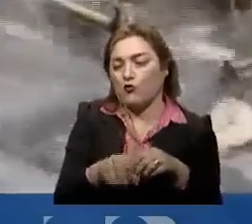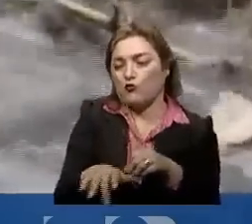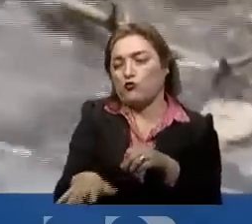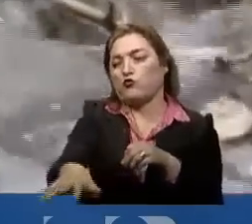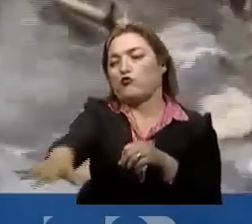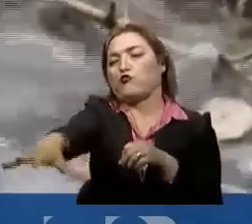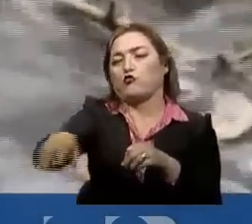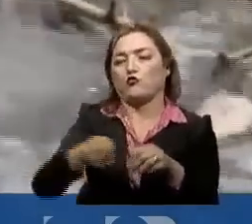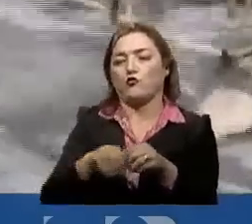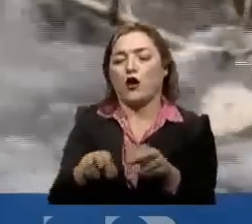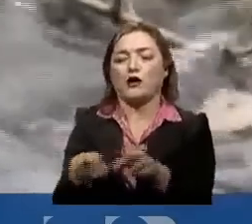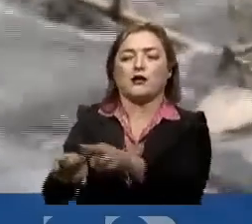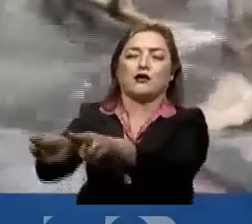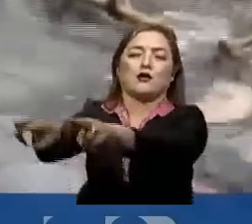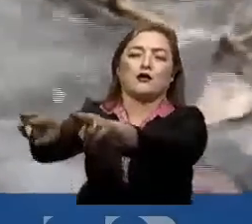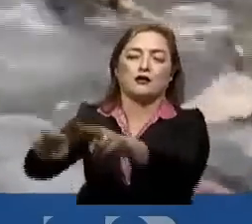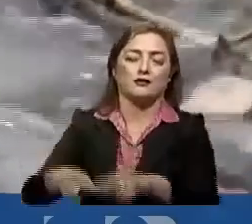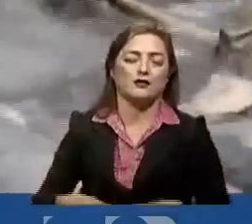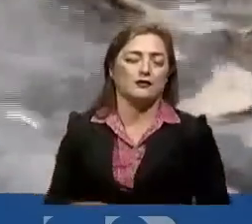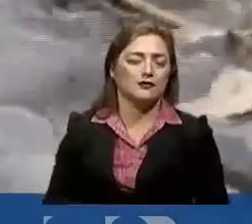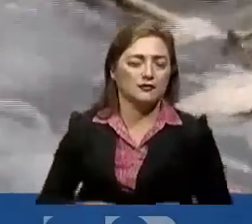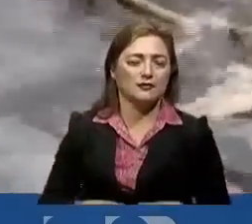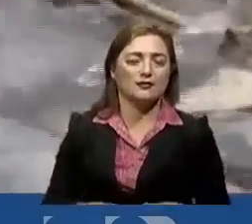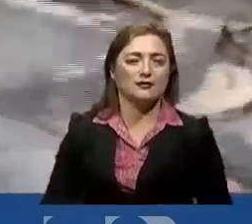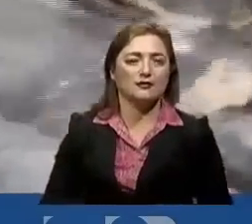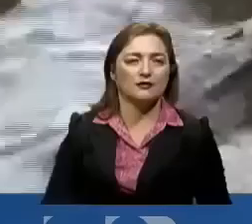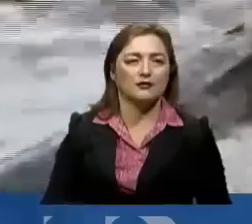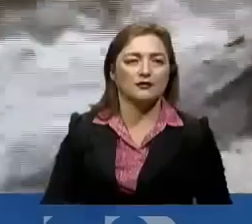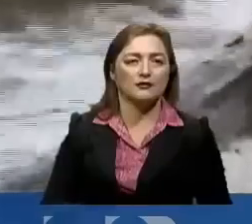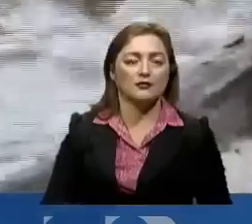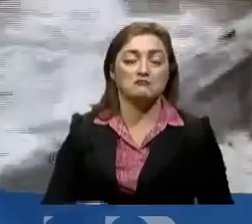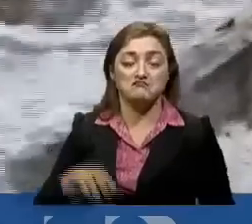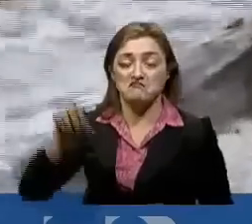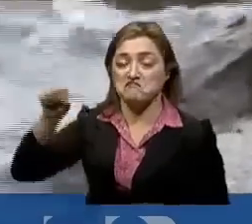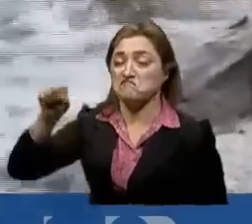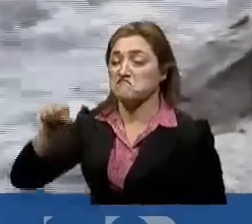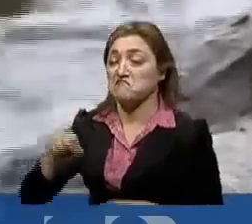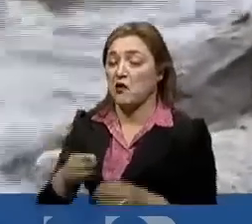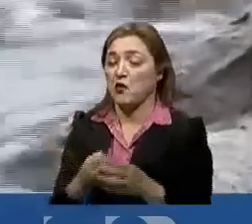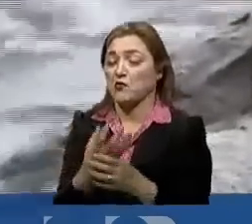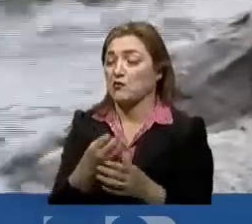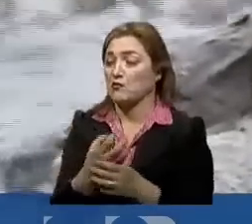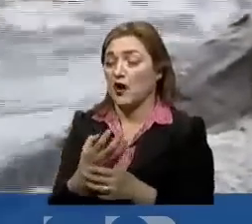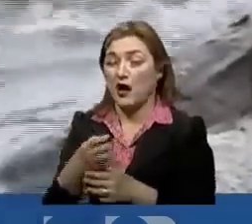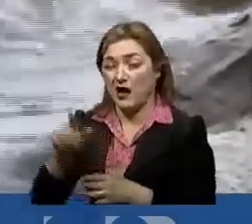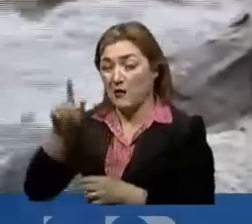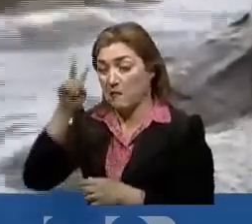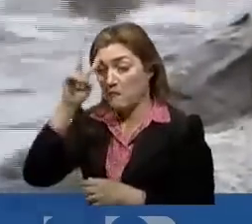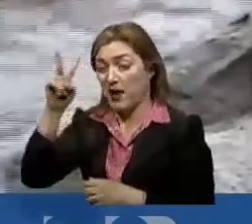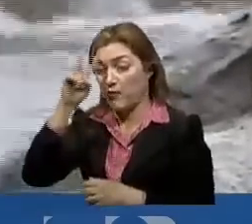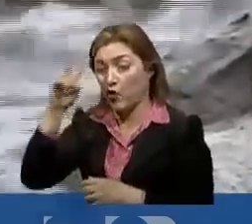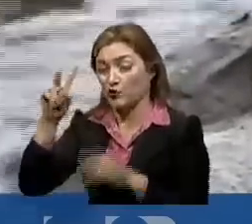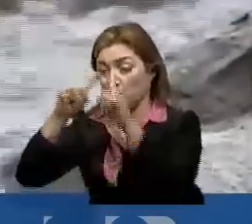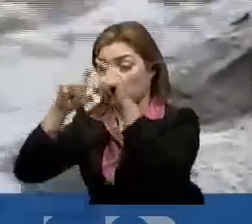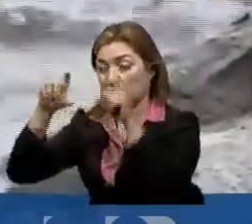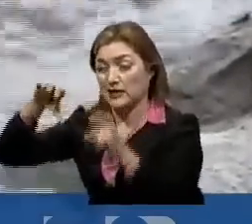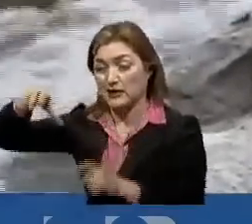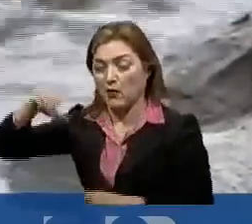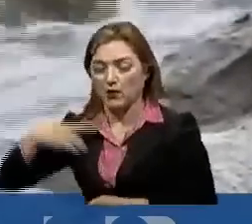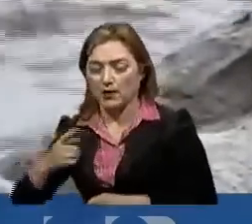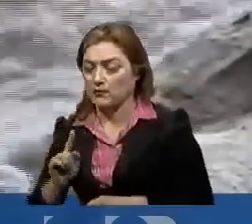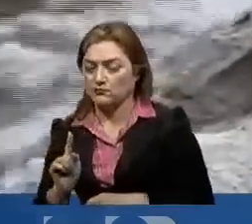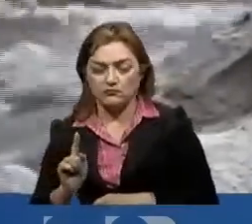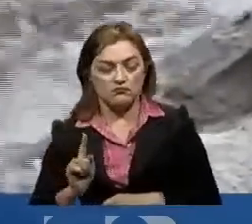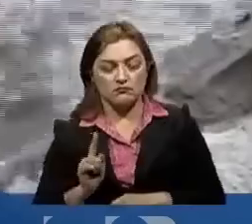los moradores. Es decir, el agua se está desperdiciando y está yendo directo al río. Sí, el agua se está, ellos le conducen que vaya directamente al río